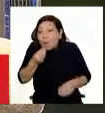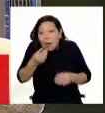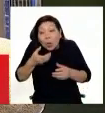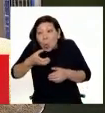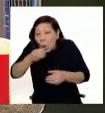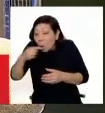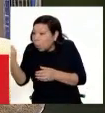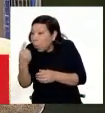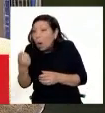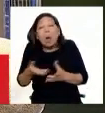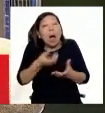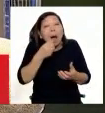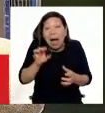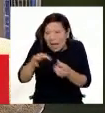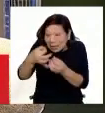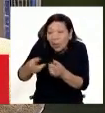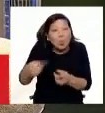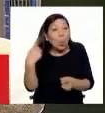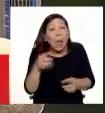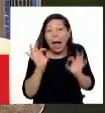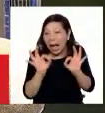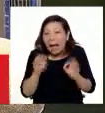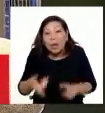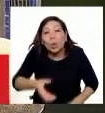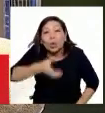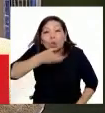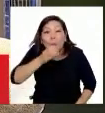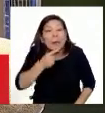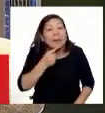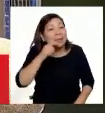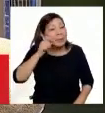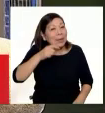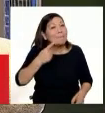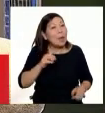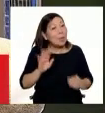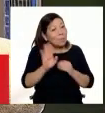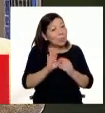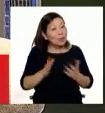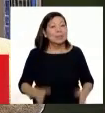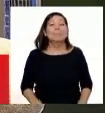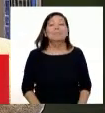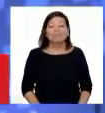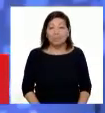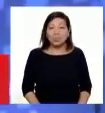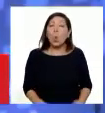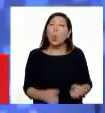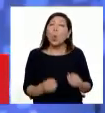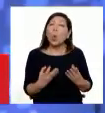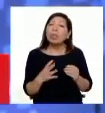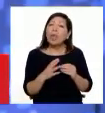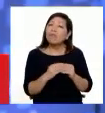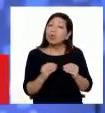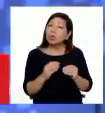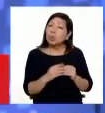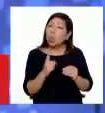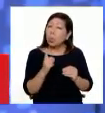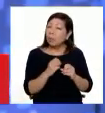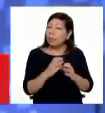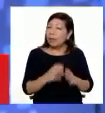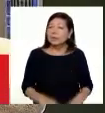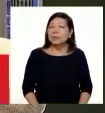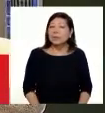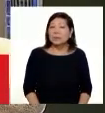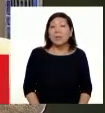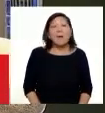inmediatamente y de esa forma aprovechar la vitamina C que hoy en día tanto se necesita también para proteger el sistema inmunológico. ¿Cuántas frutas debemos comer durante el